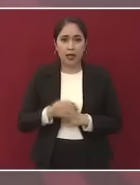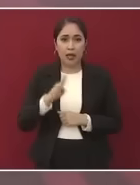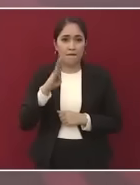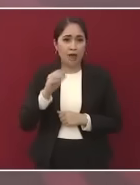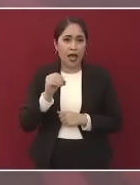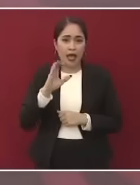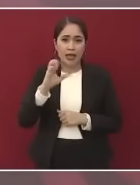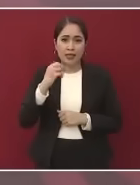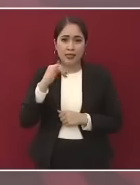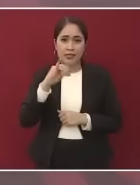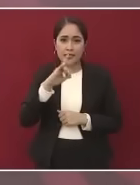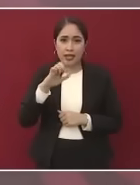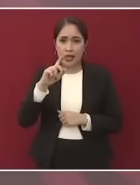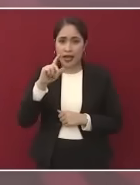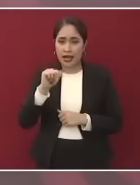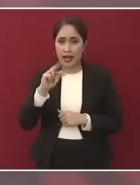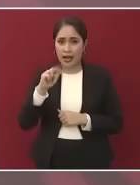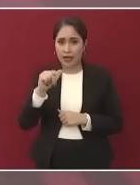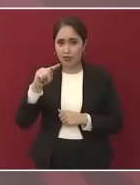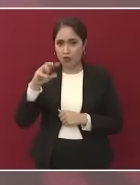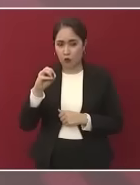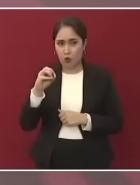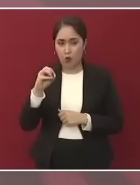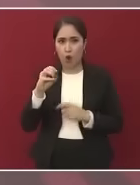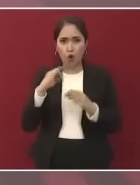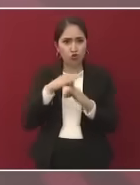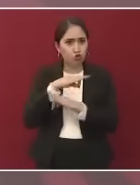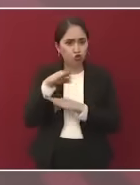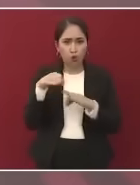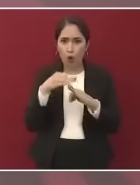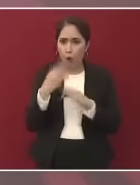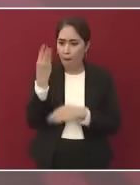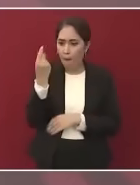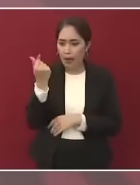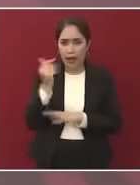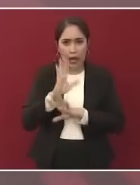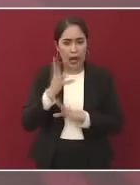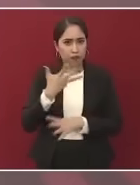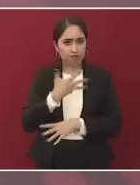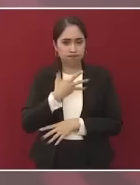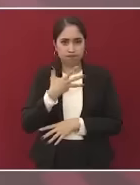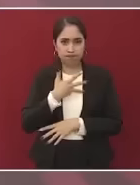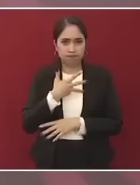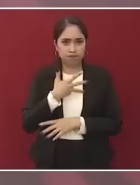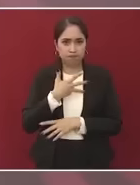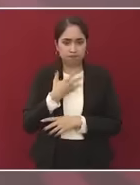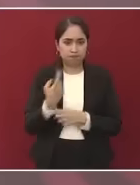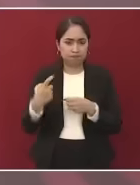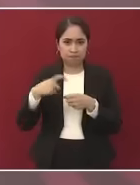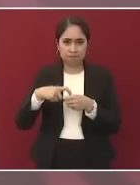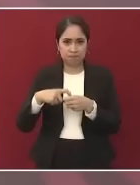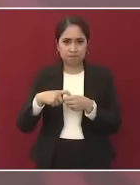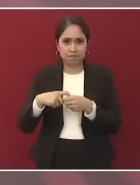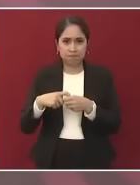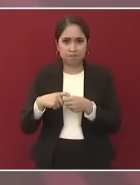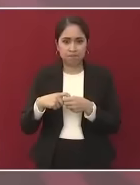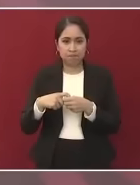López Obrador no estaba hablando para sus detractores mexicanos sino para los que podrían ser sus futuros verdugos